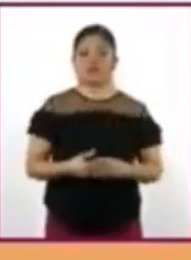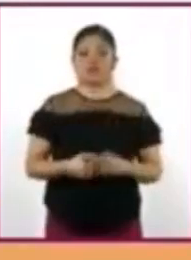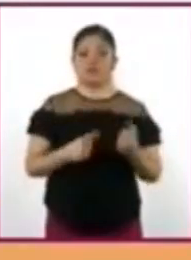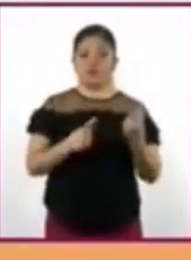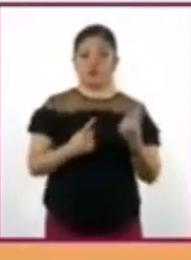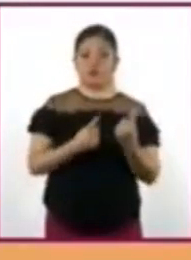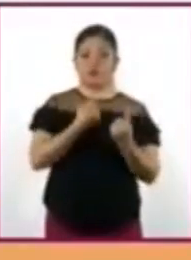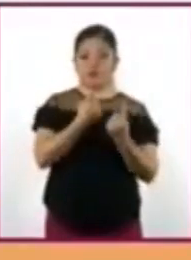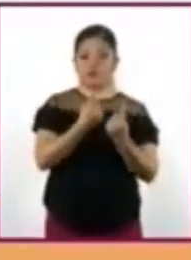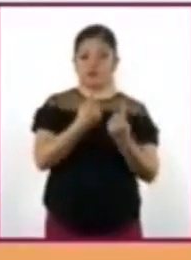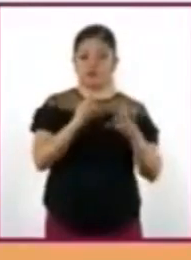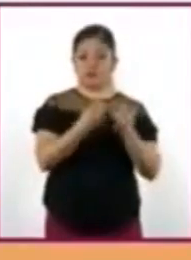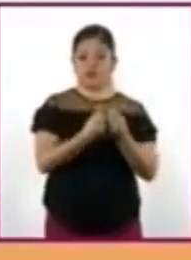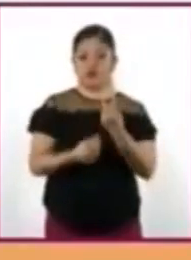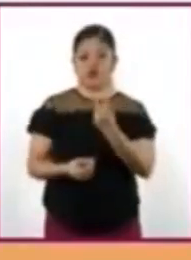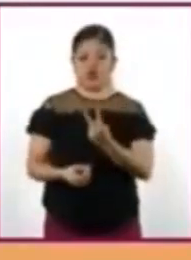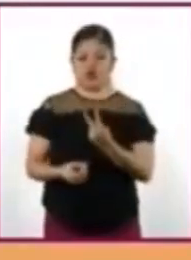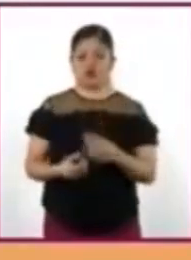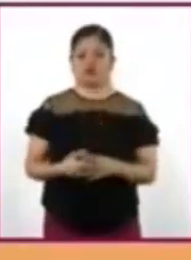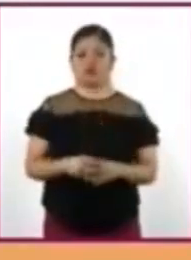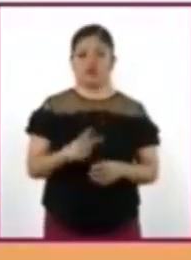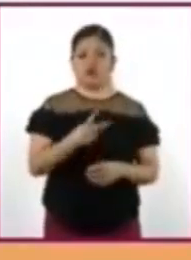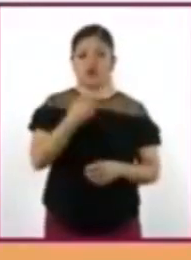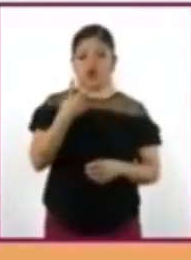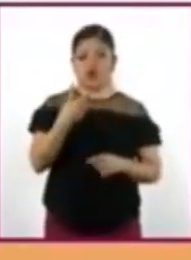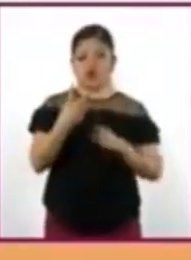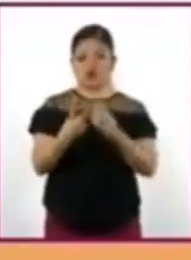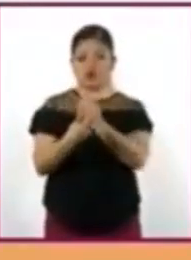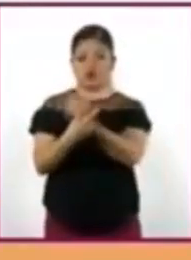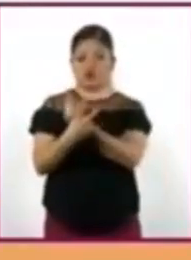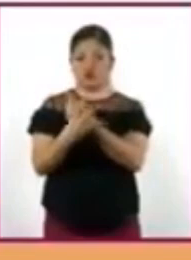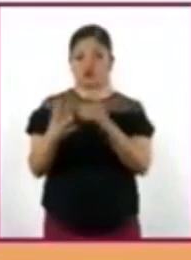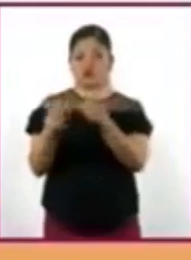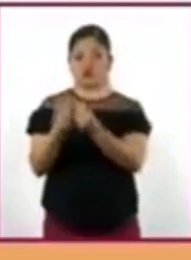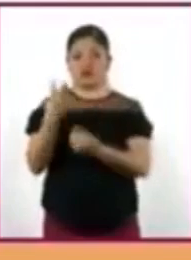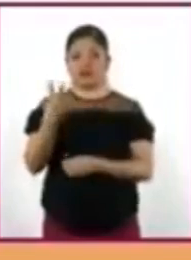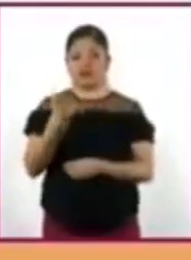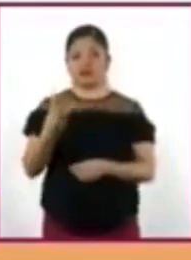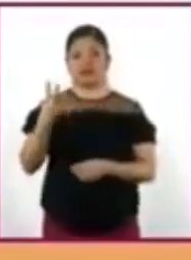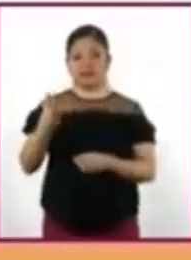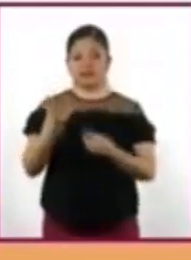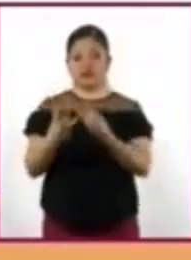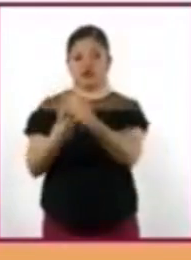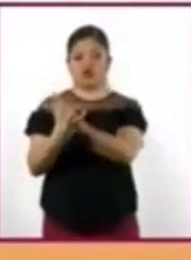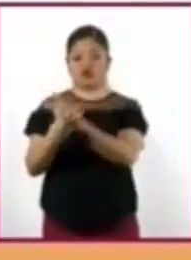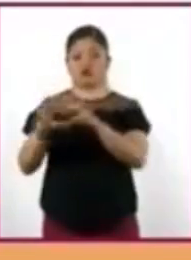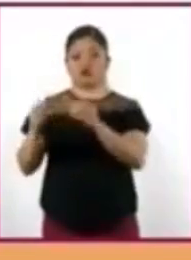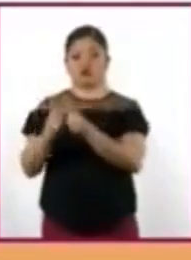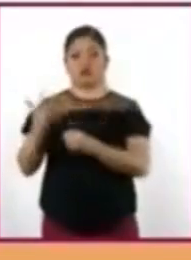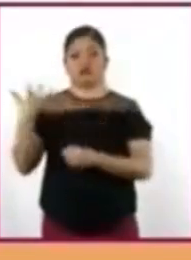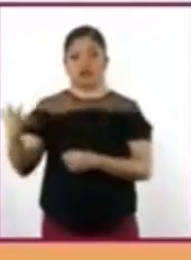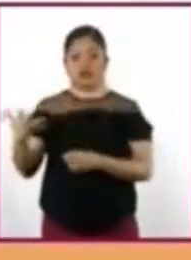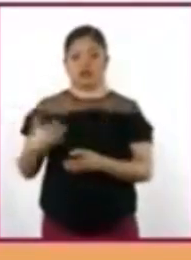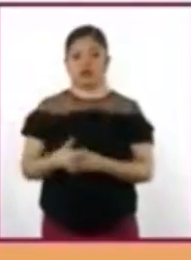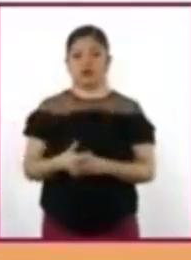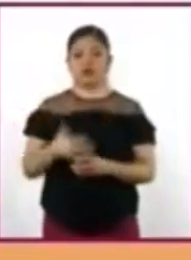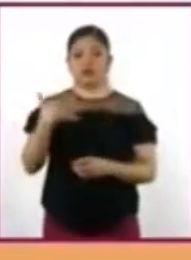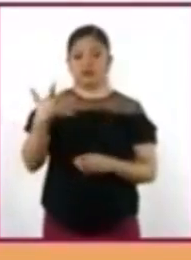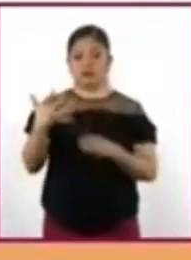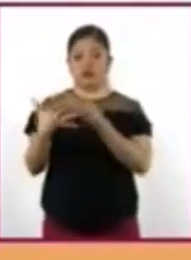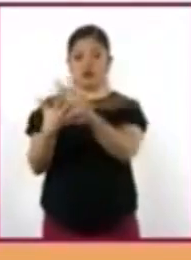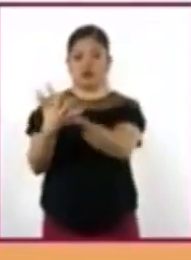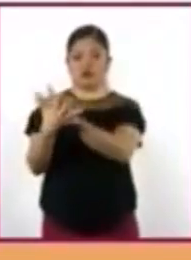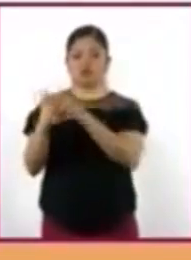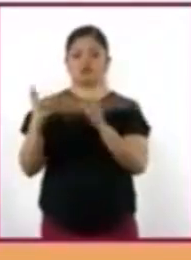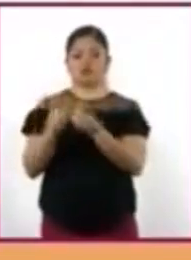más 1 son 2, 2 más 1 son 3, 3 más 2 son 5, 5 más